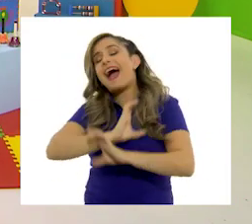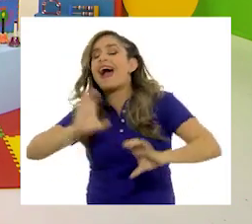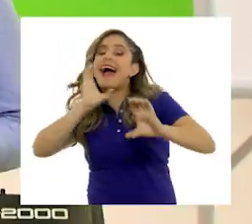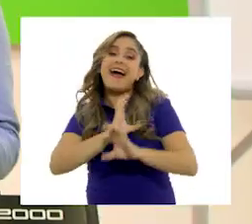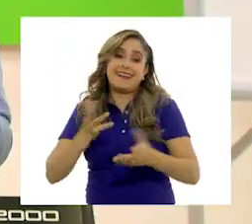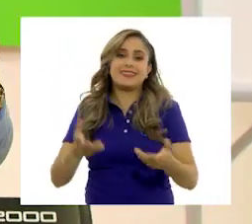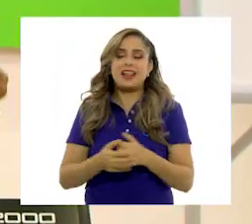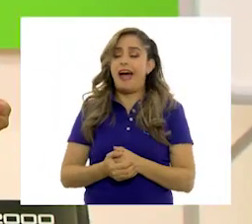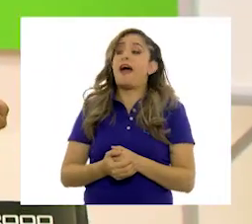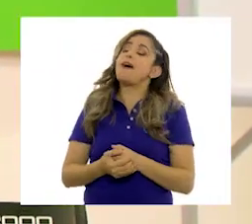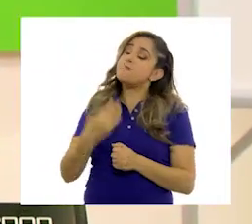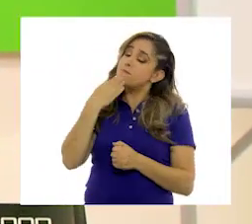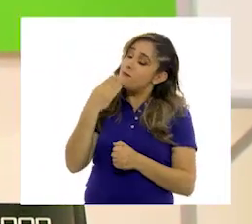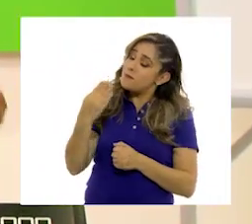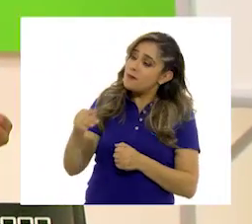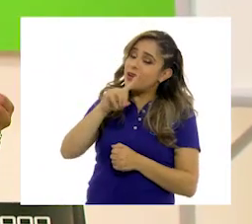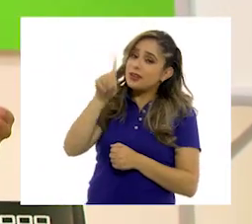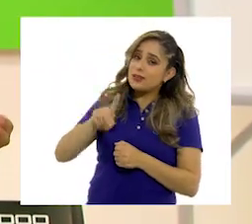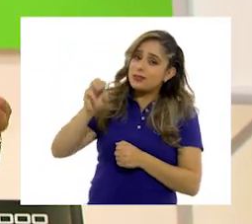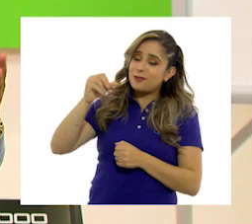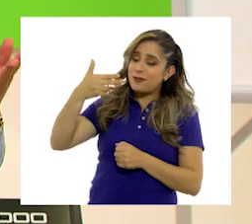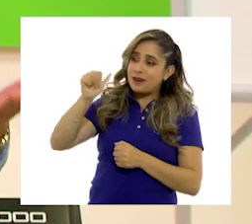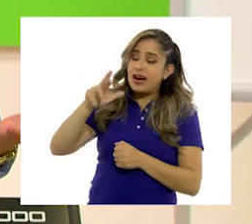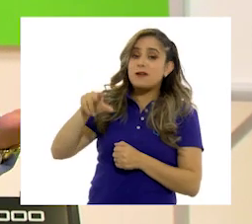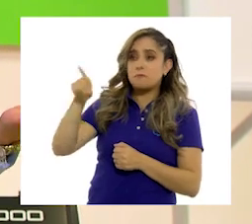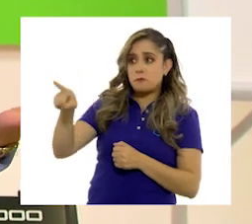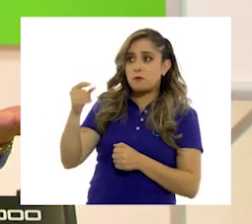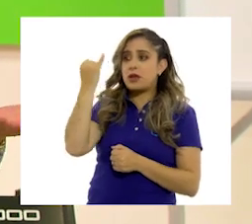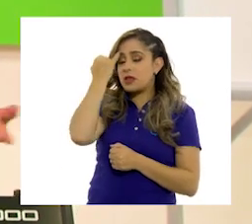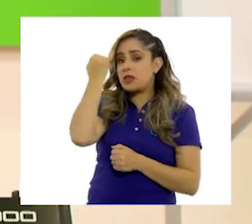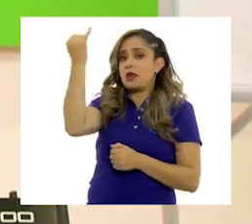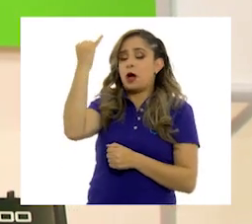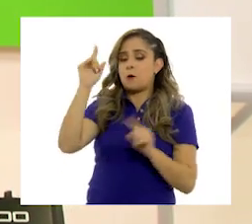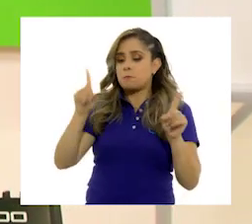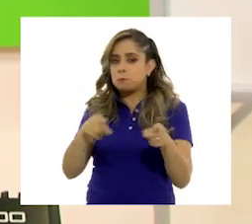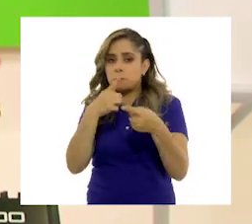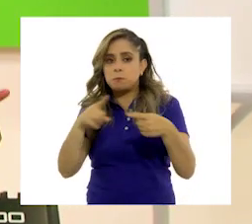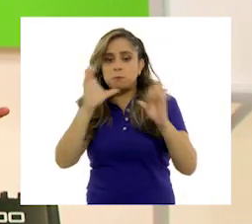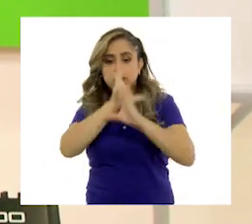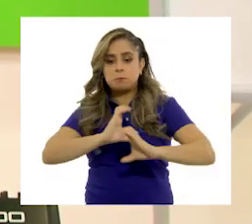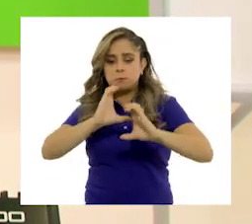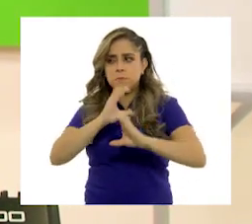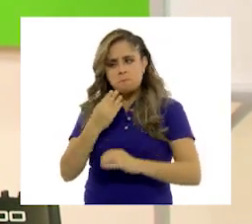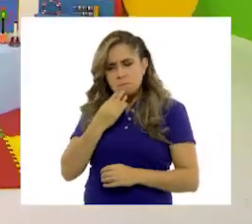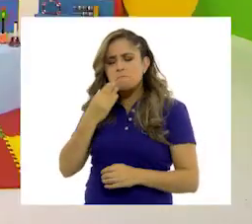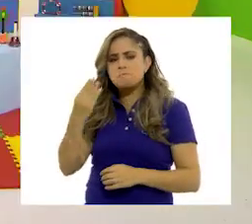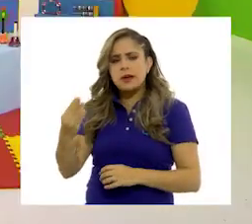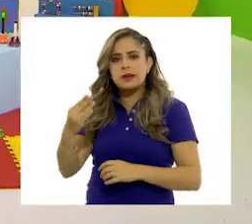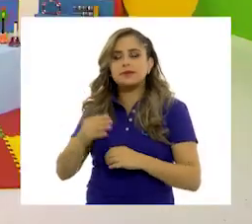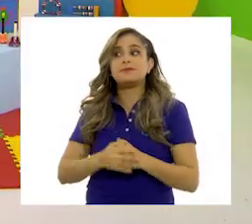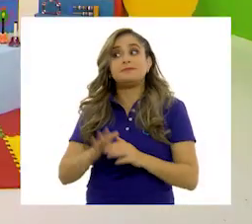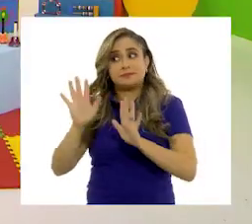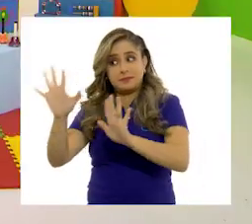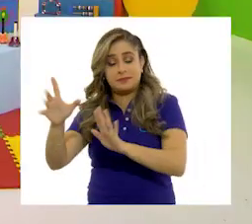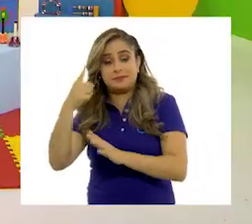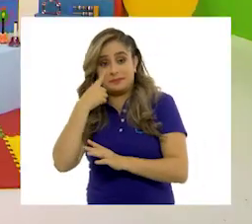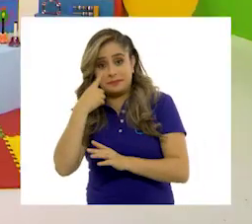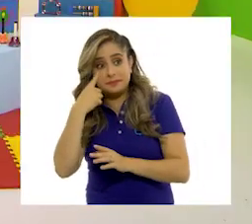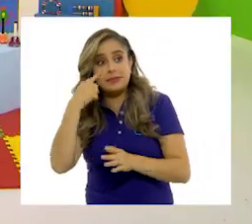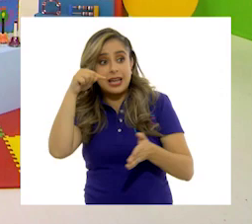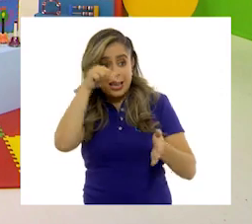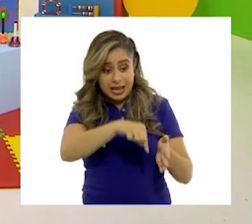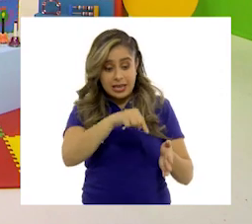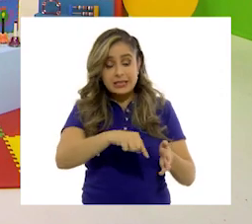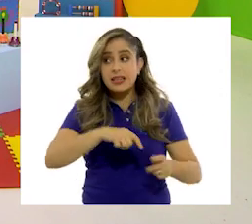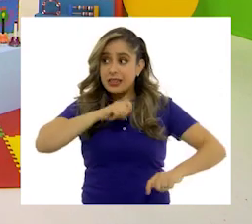Sohar. Creo que es una excelente idea que quieras interpretar esta canción, pero este no es